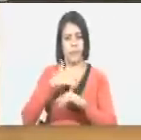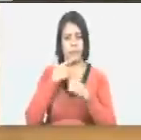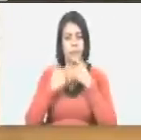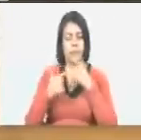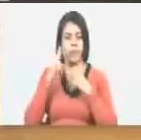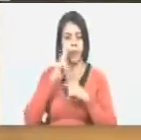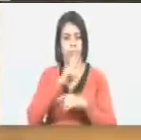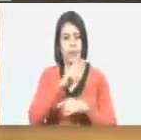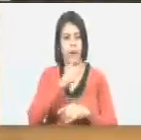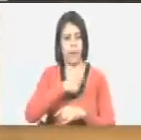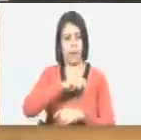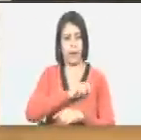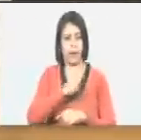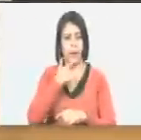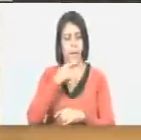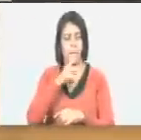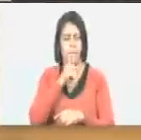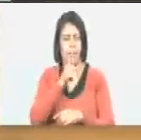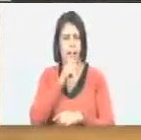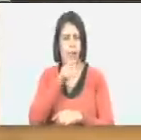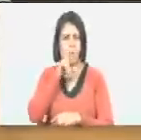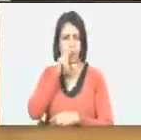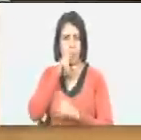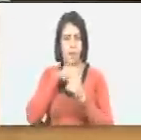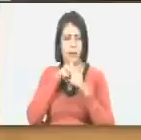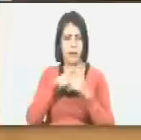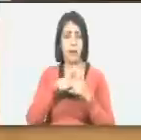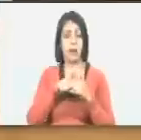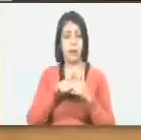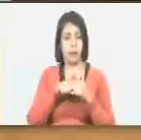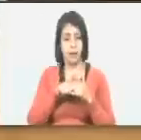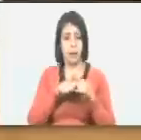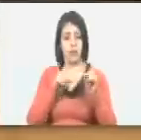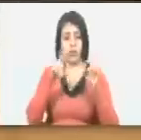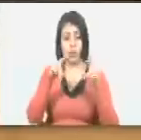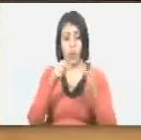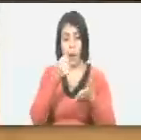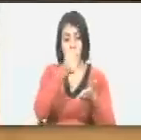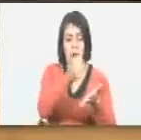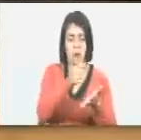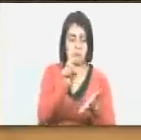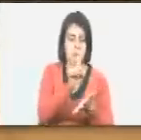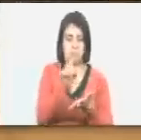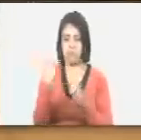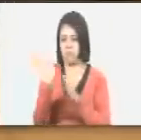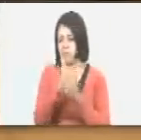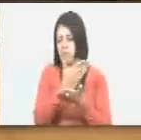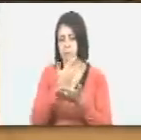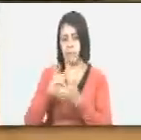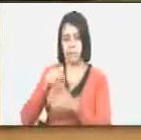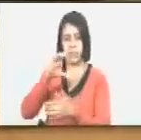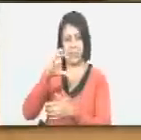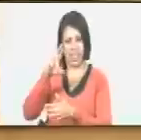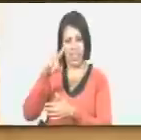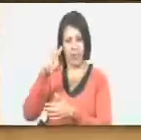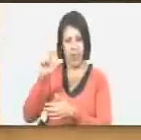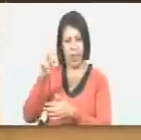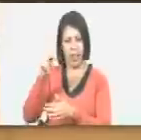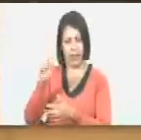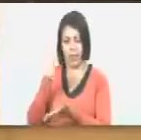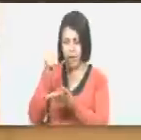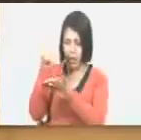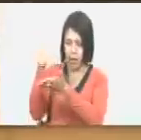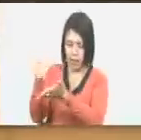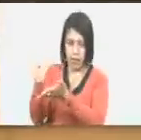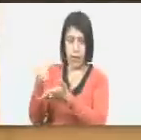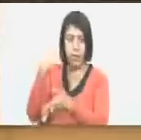Jorge Luis Borges dijo una vez, que los españoles hablaban muy mal el castellano, y eso le valió que nunca le dieran el premio Cervantes. Pero bueno, es un